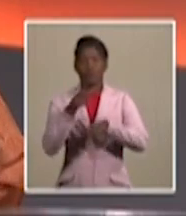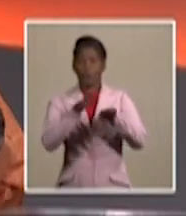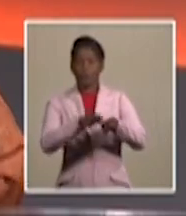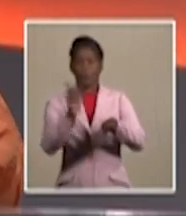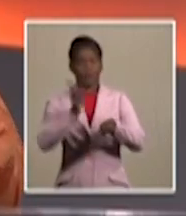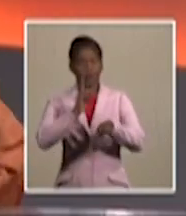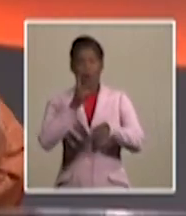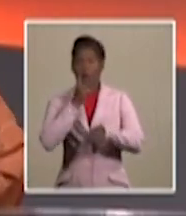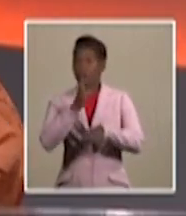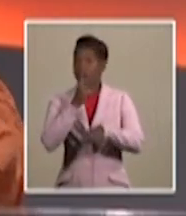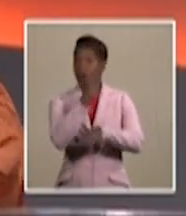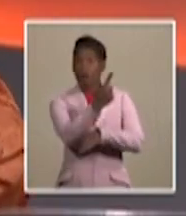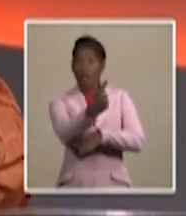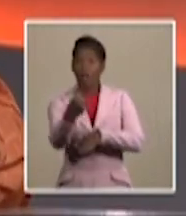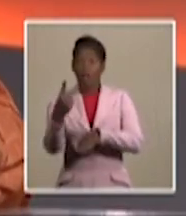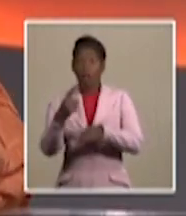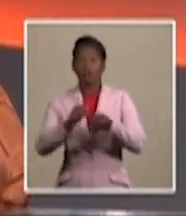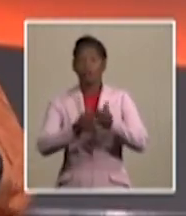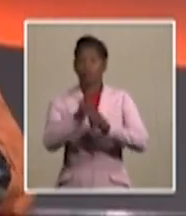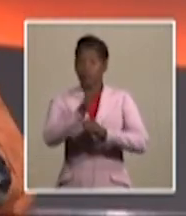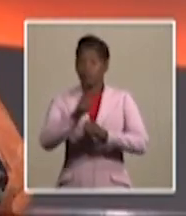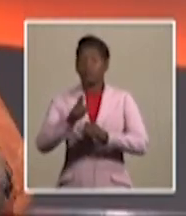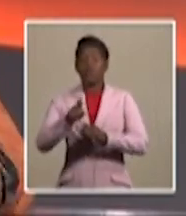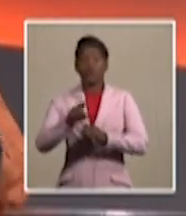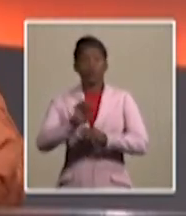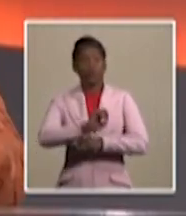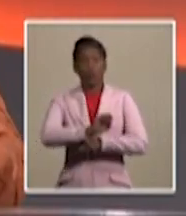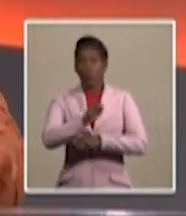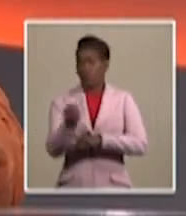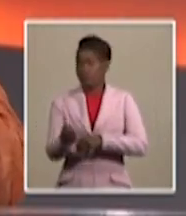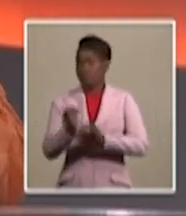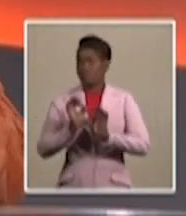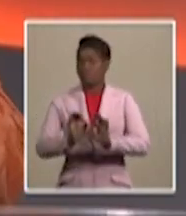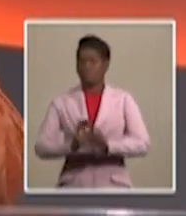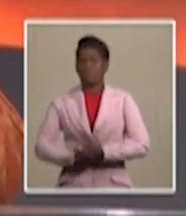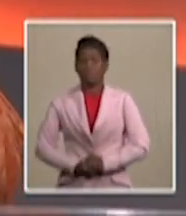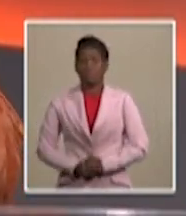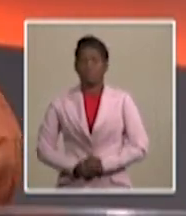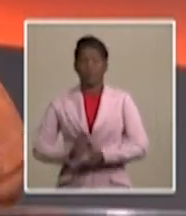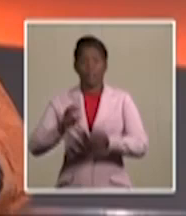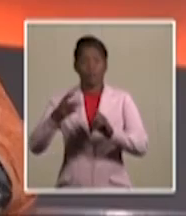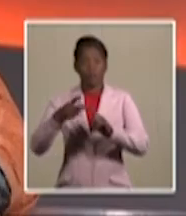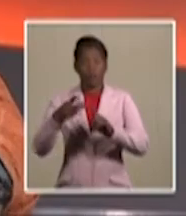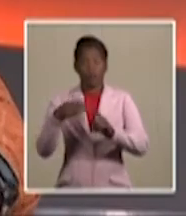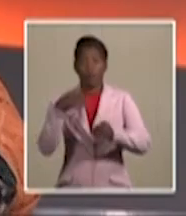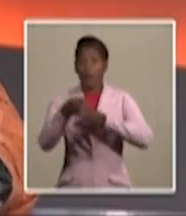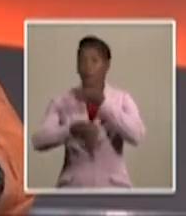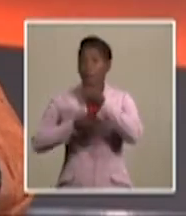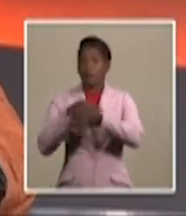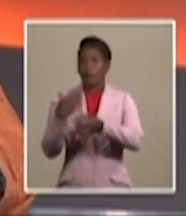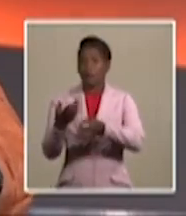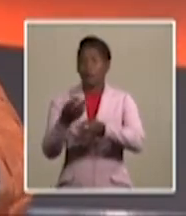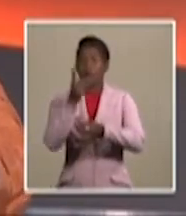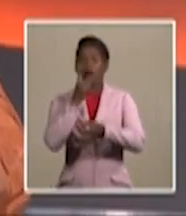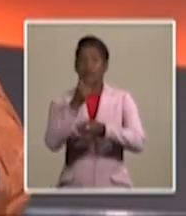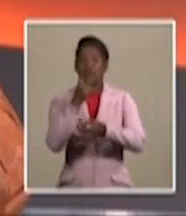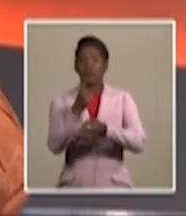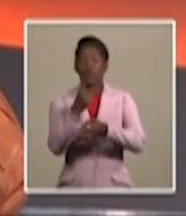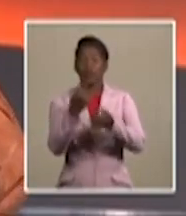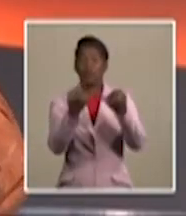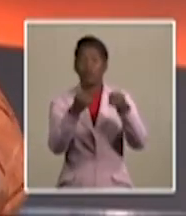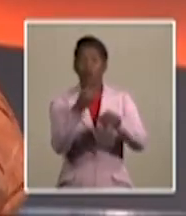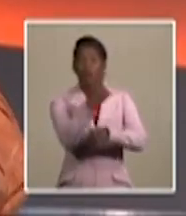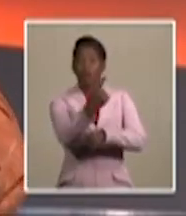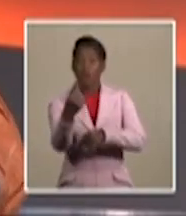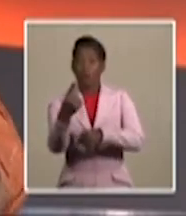atendiendo a cada uno de nuestros atletas e incluso podemos enfatizar además que la atención individual ha sido